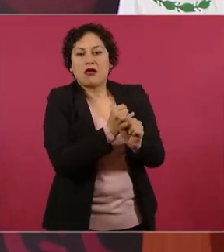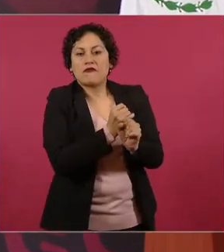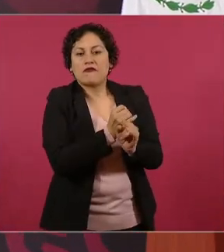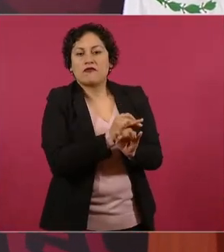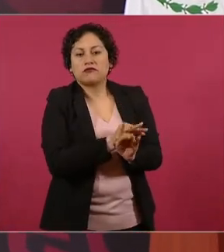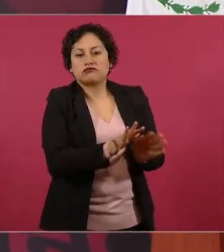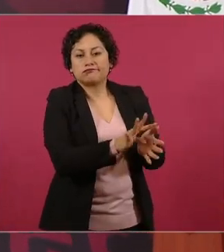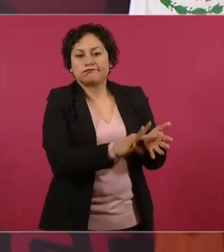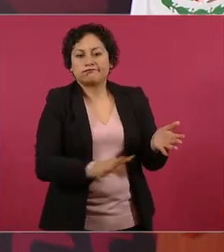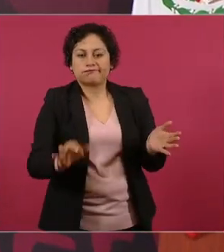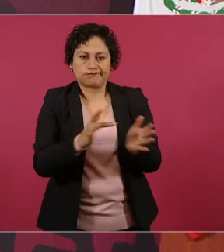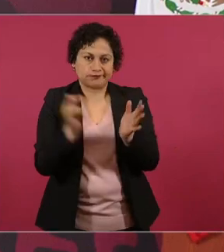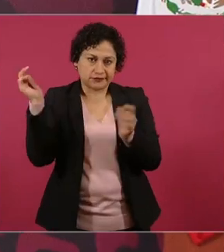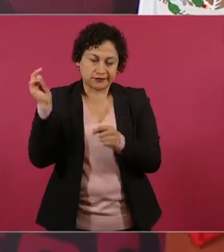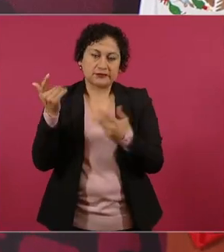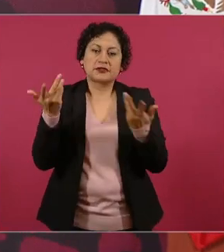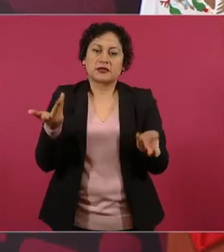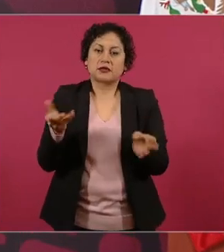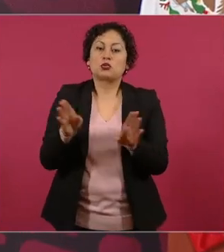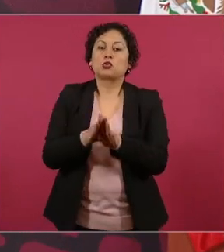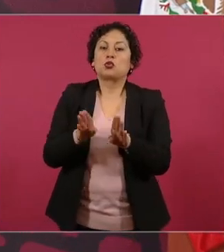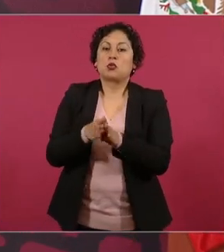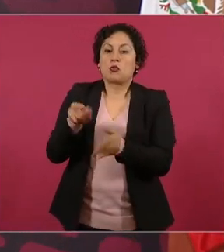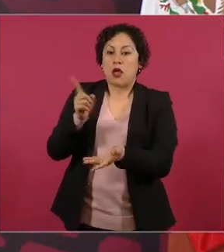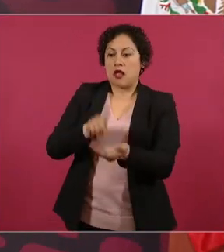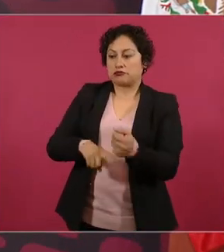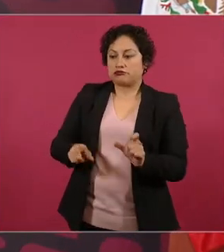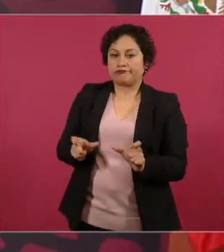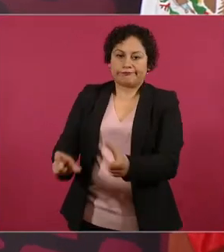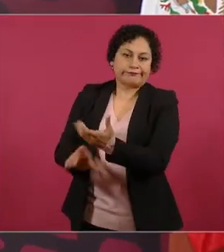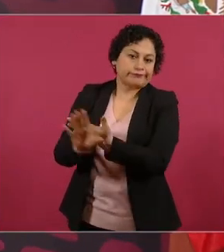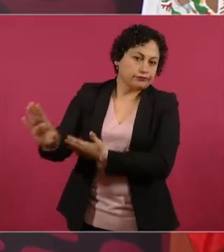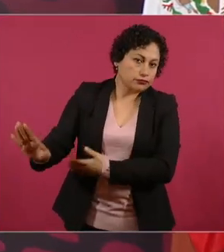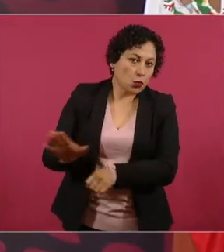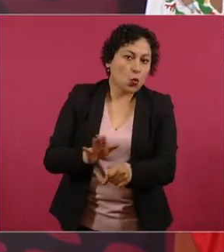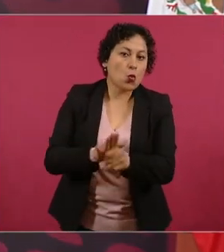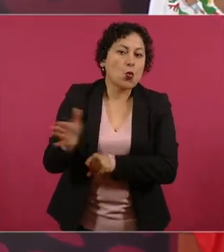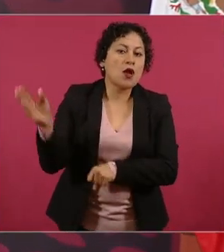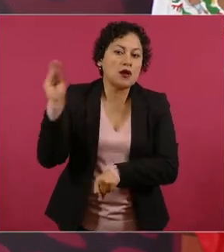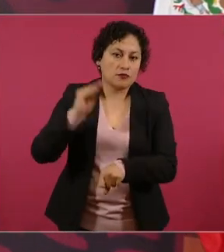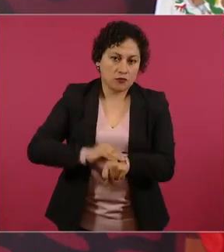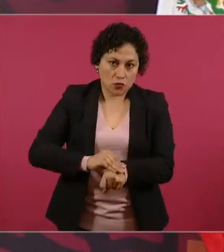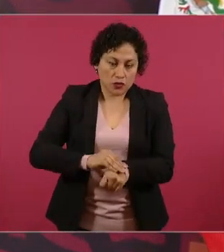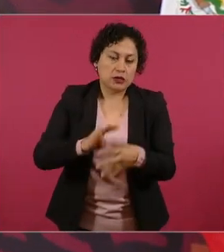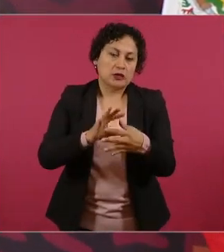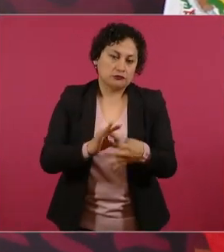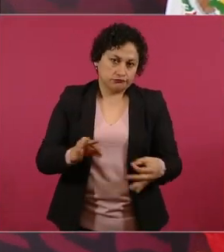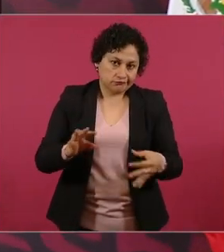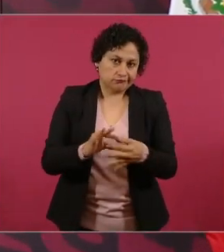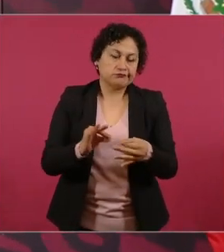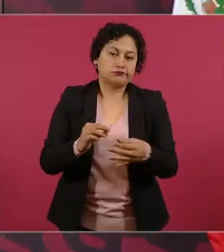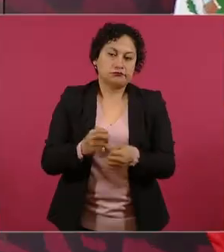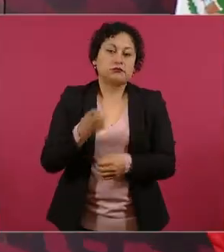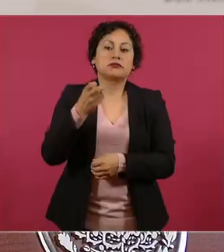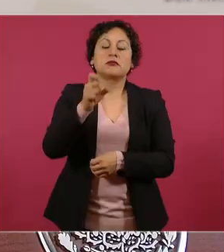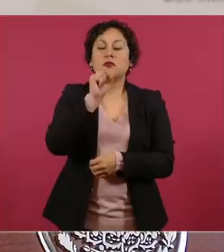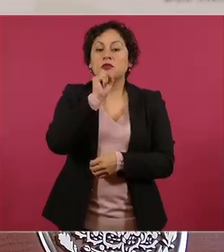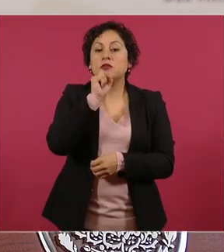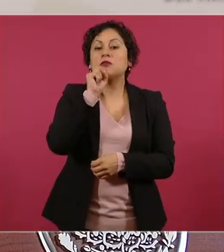Cuáles son los mecanismos de protección que existen. También la Guardia